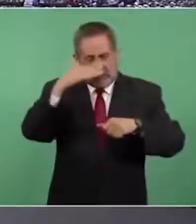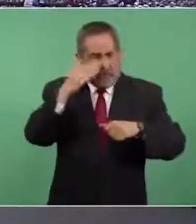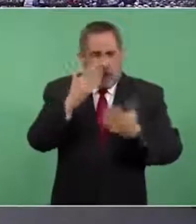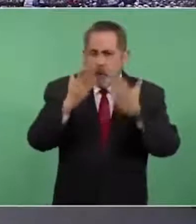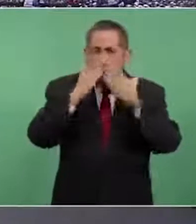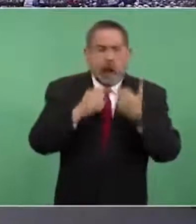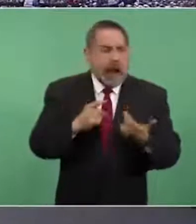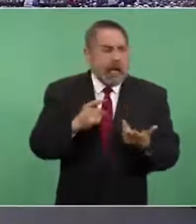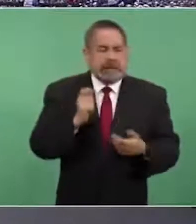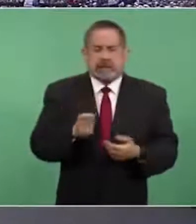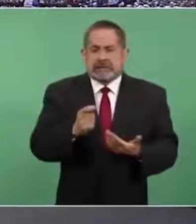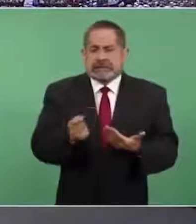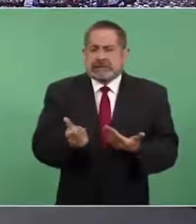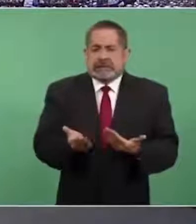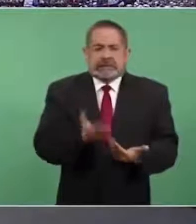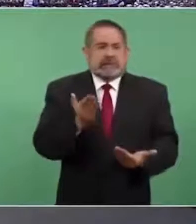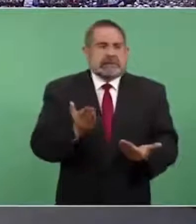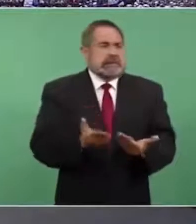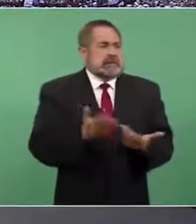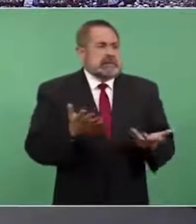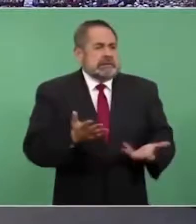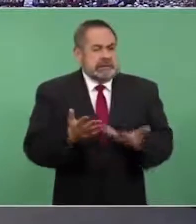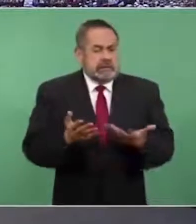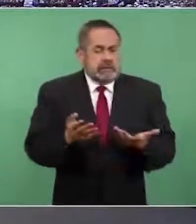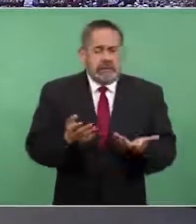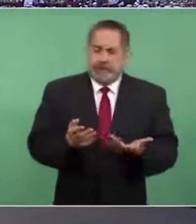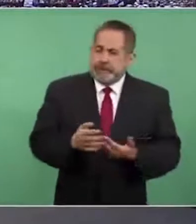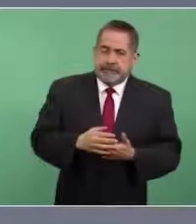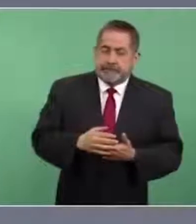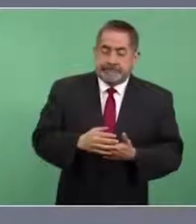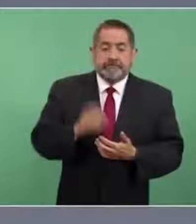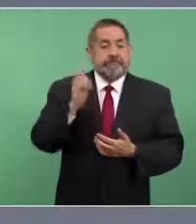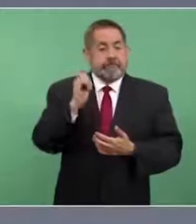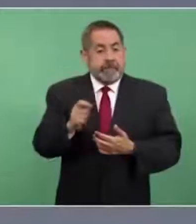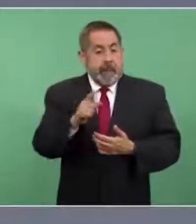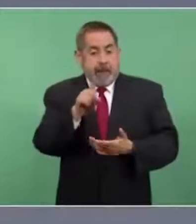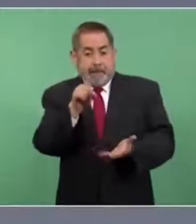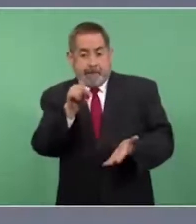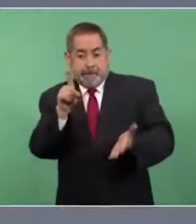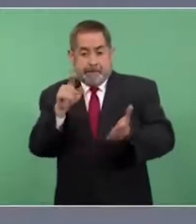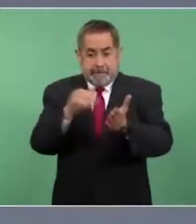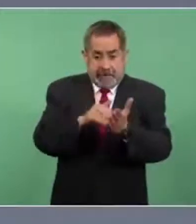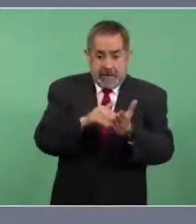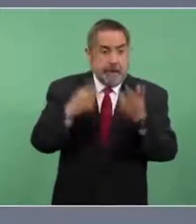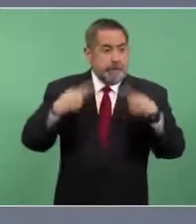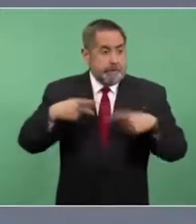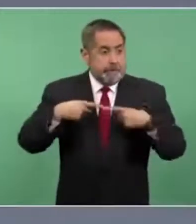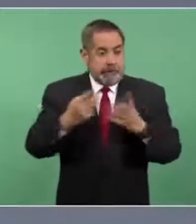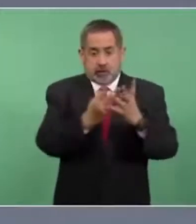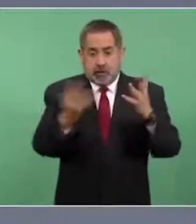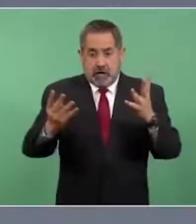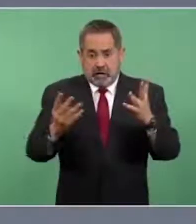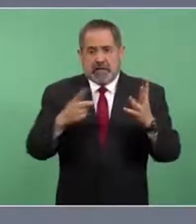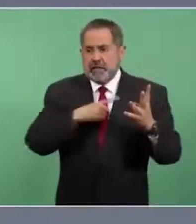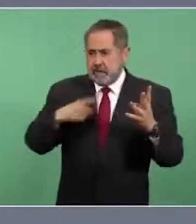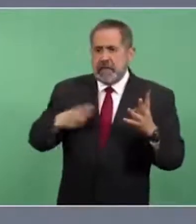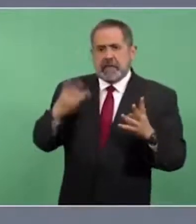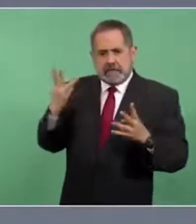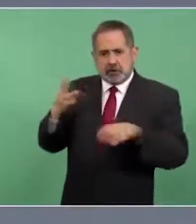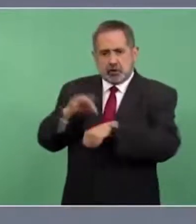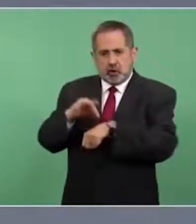Deberíamos tener 3 médicos por cada 1,000 habitantes y solo